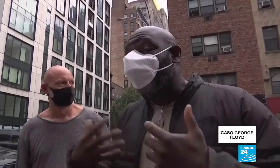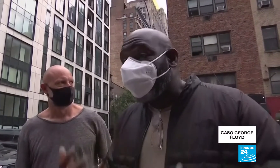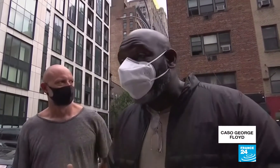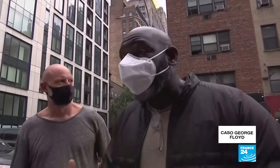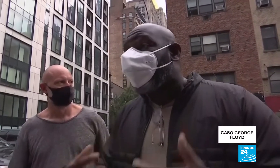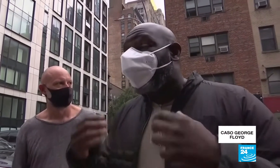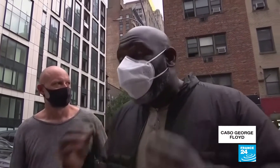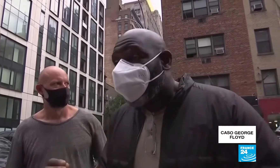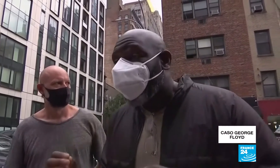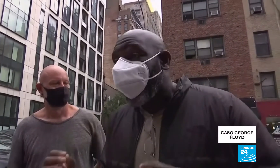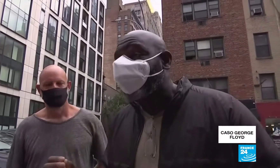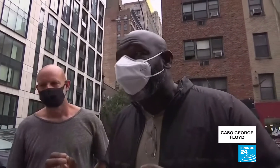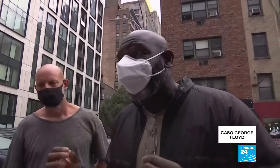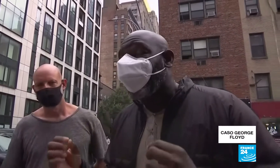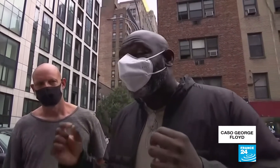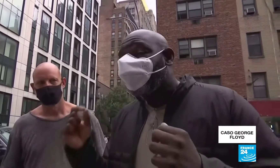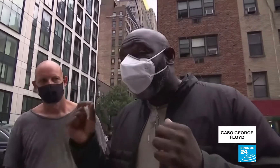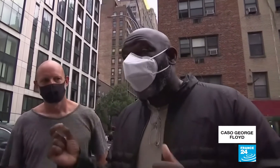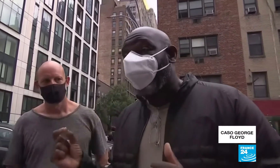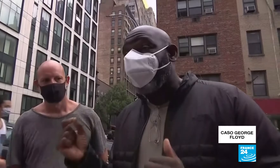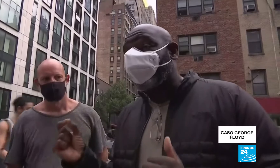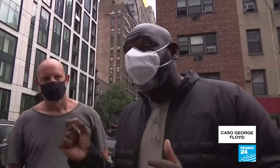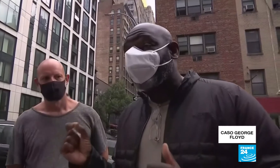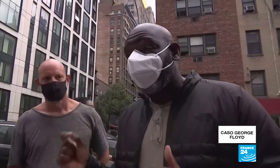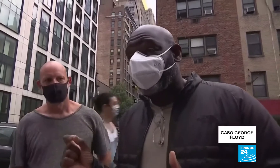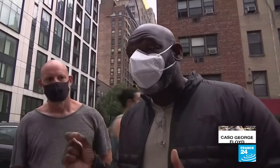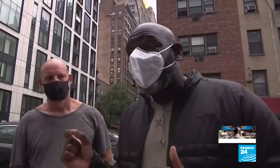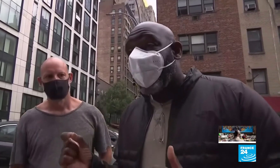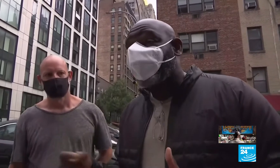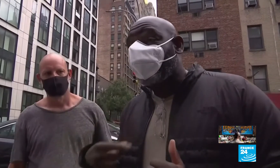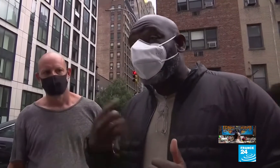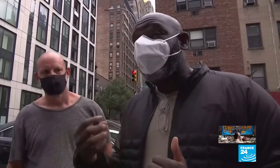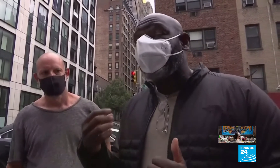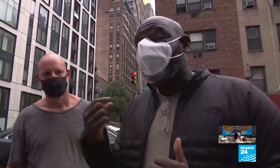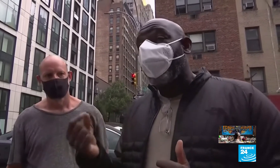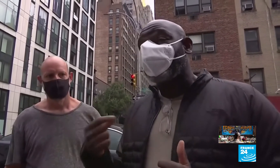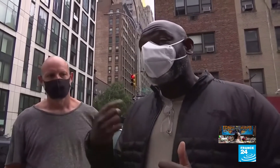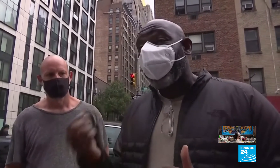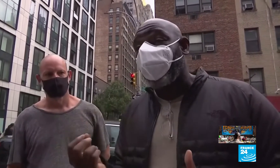Para ver realmente el problema tal como existe y realmente comenzar el diálogo.